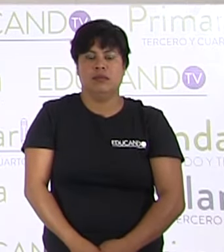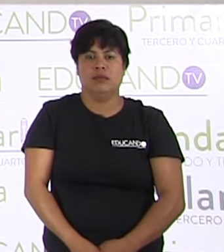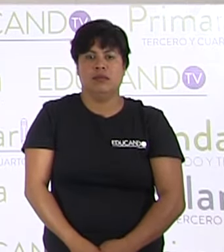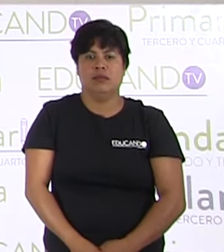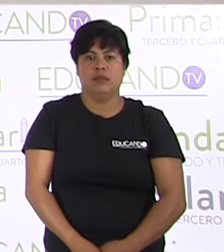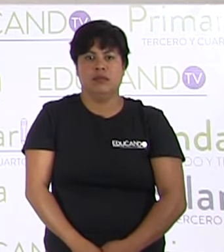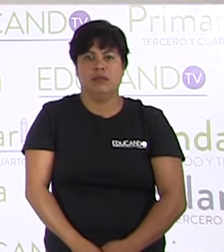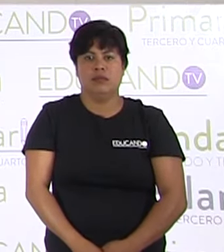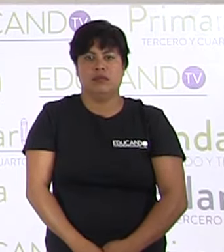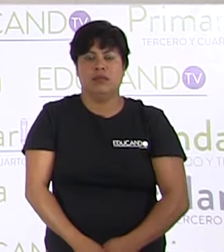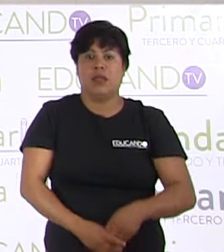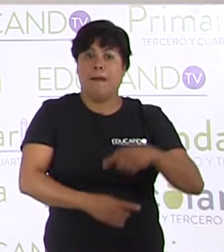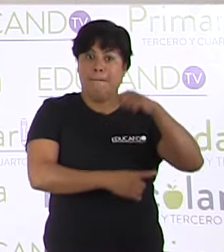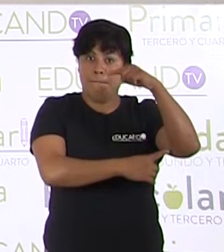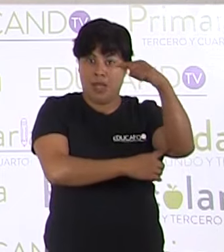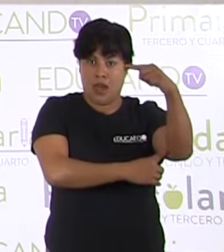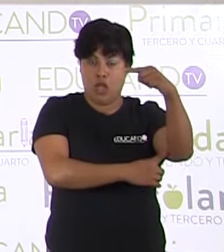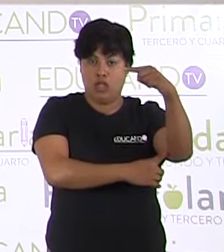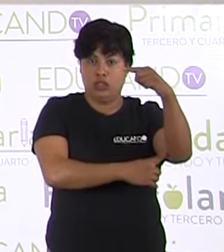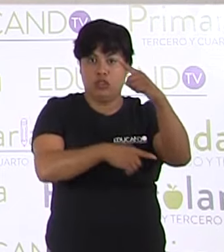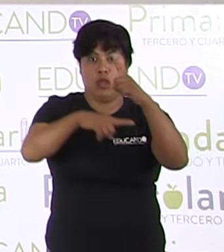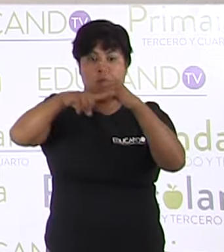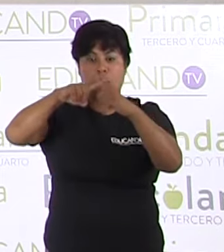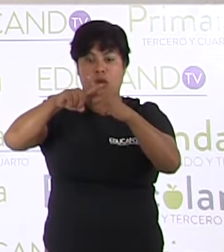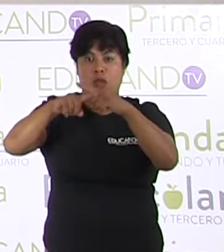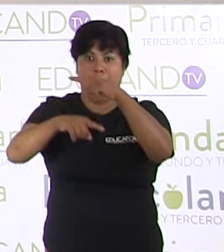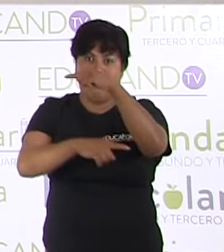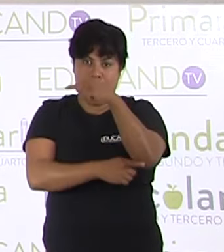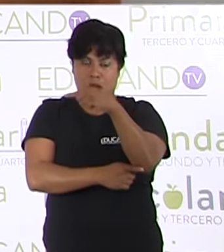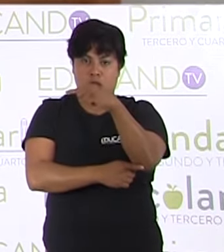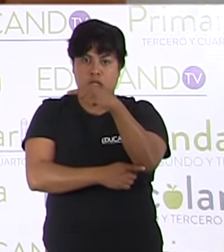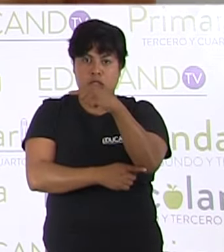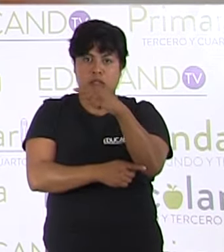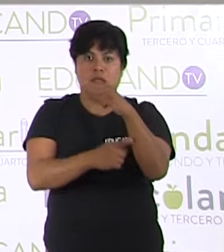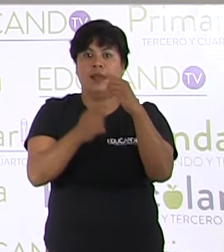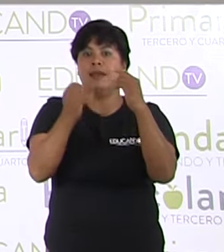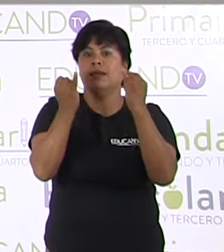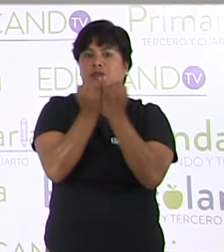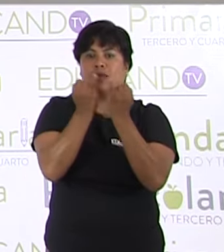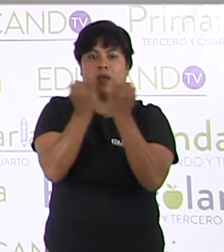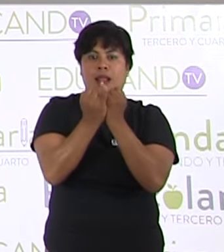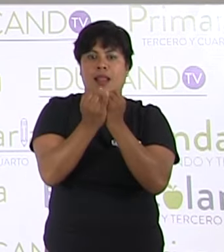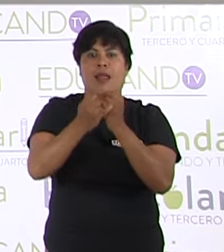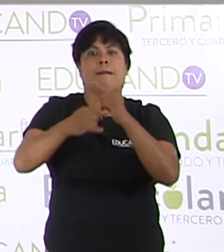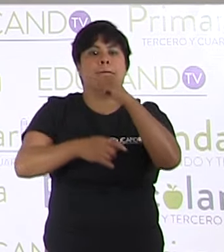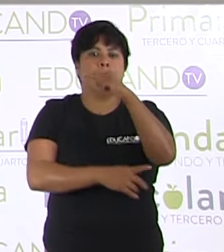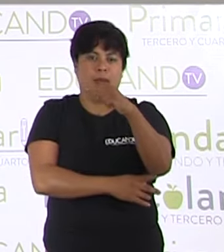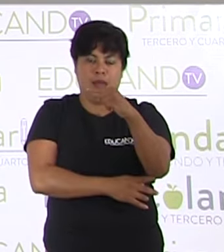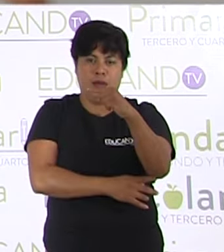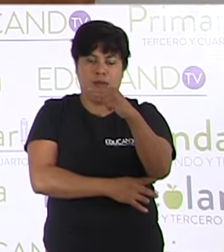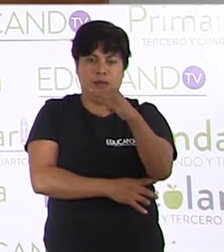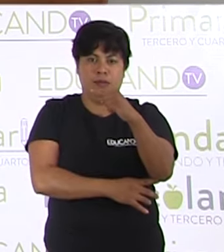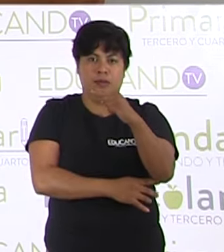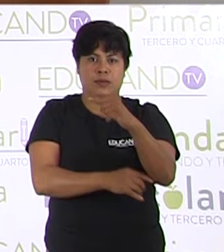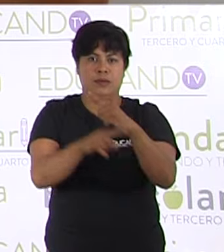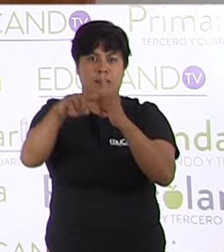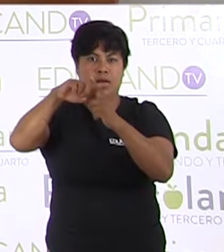más menos por menos es igual a